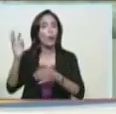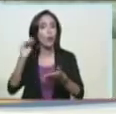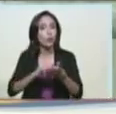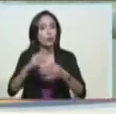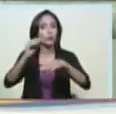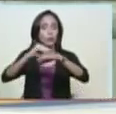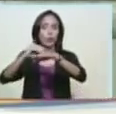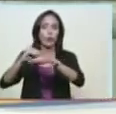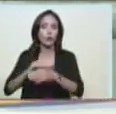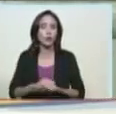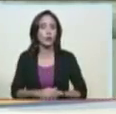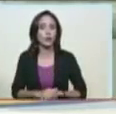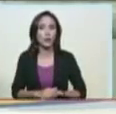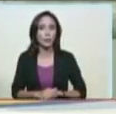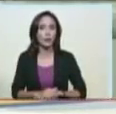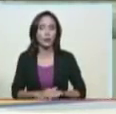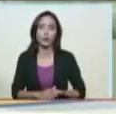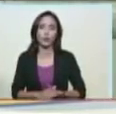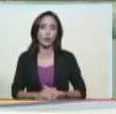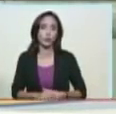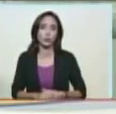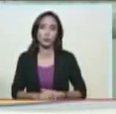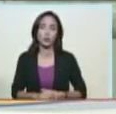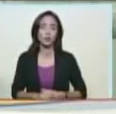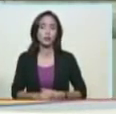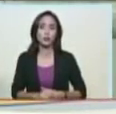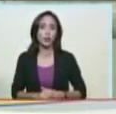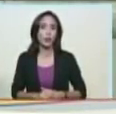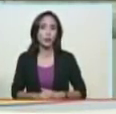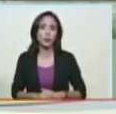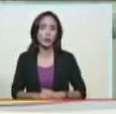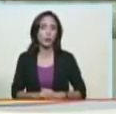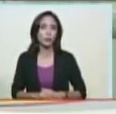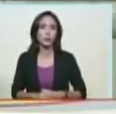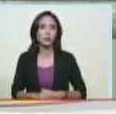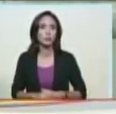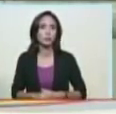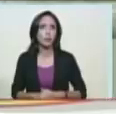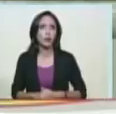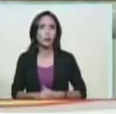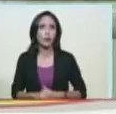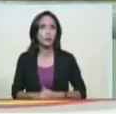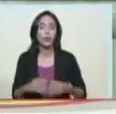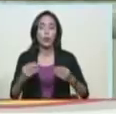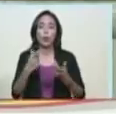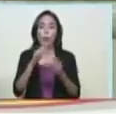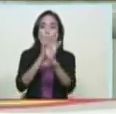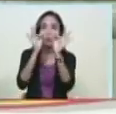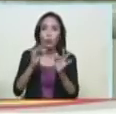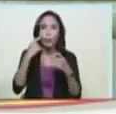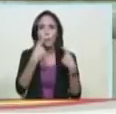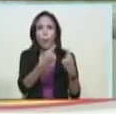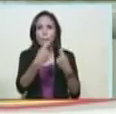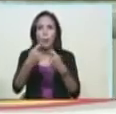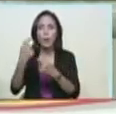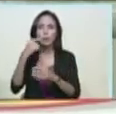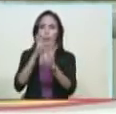en el equipo económico y ante el país ha llegado a su fin el modelo rentista